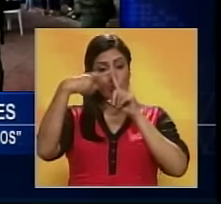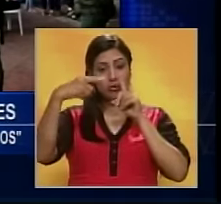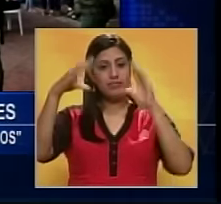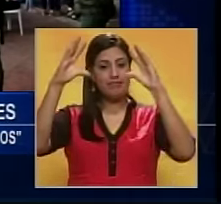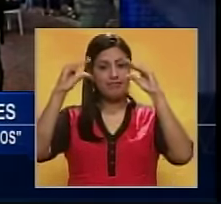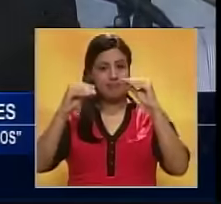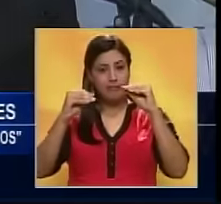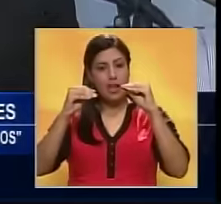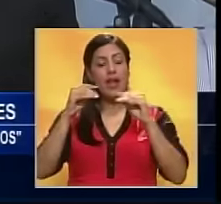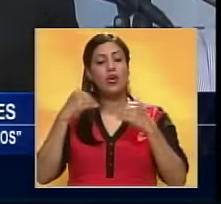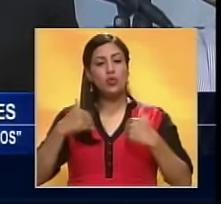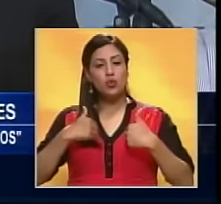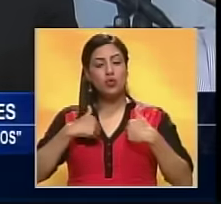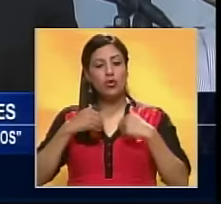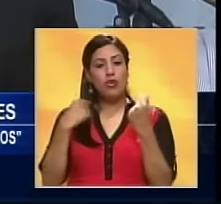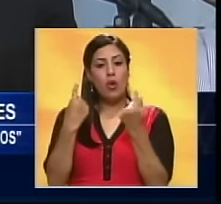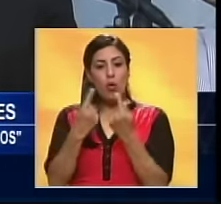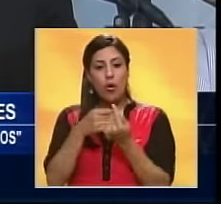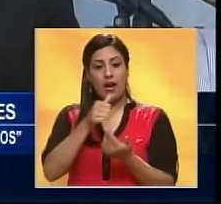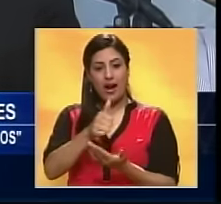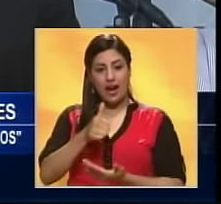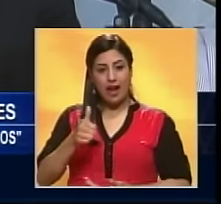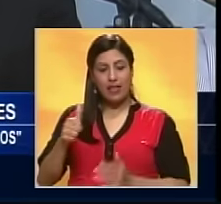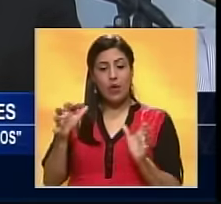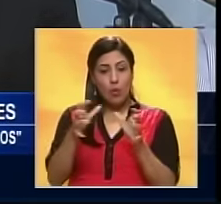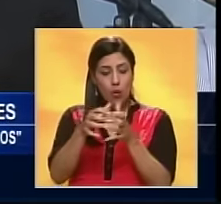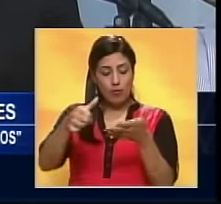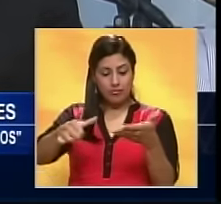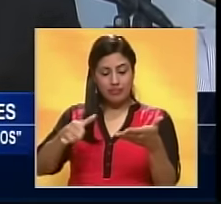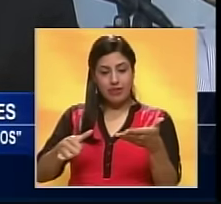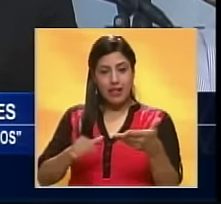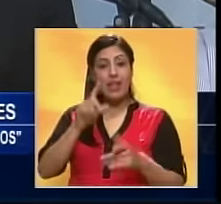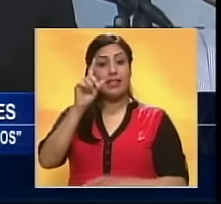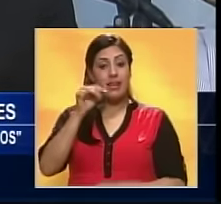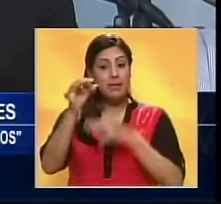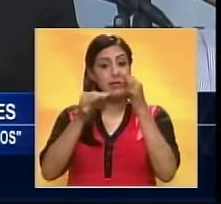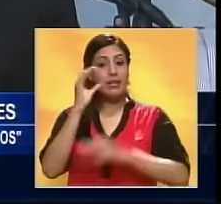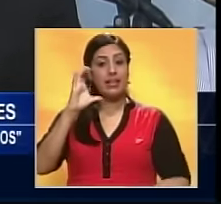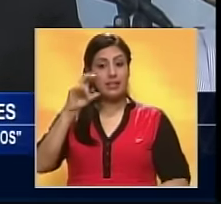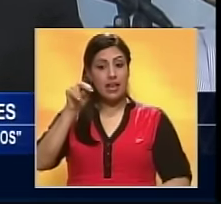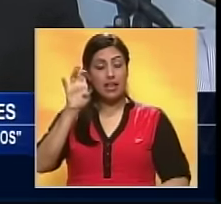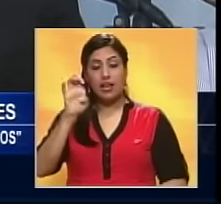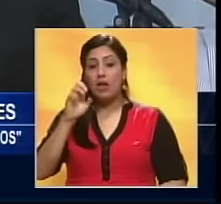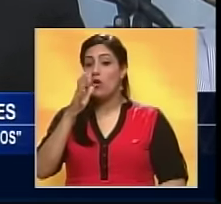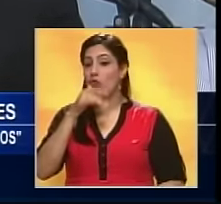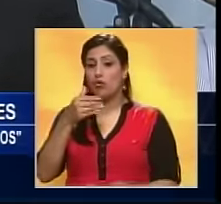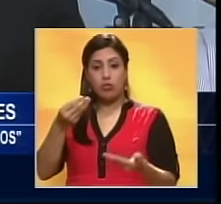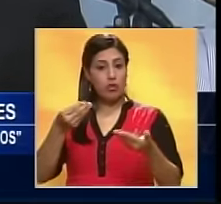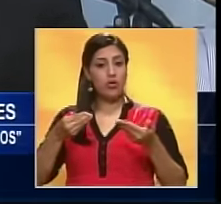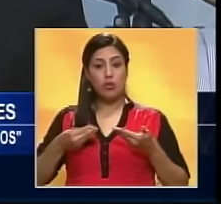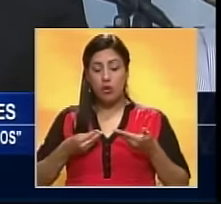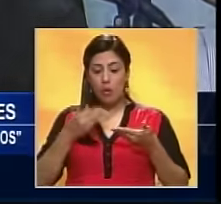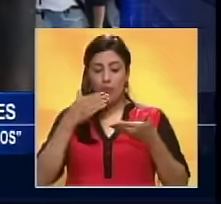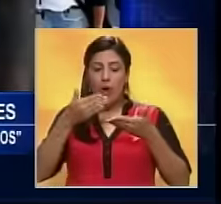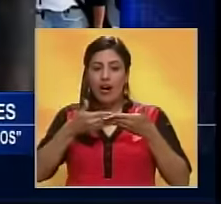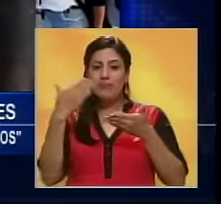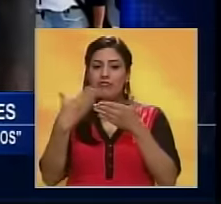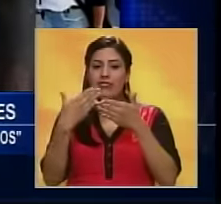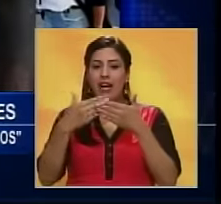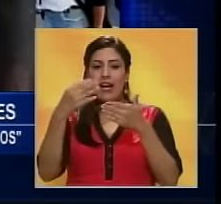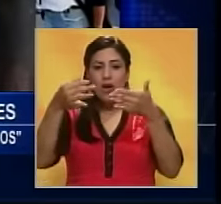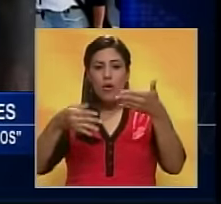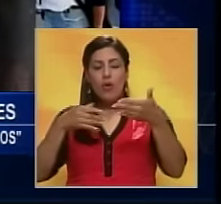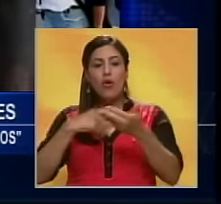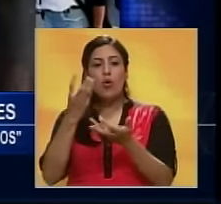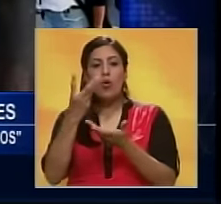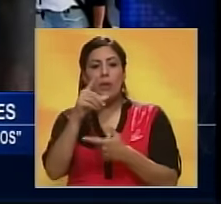falló, afectando el funcionamiento de cada uno de los equipos. Afirmó que el CNE no está entregando a los partidos ninguna constancia física